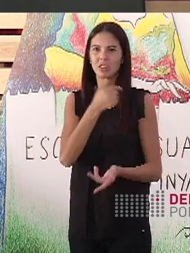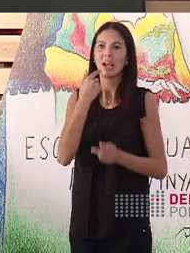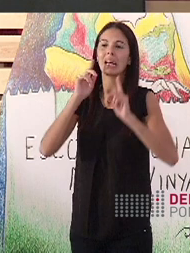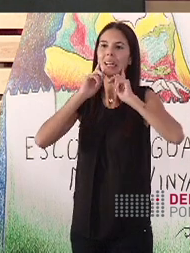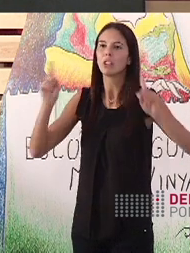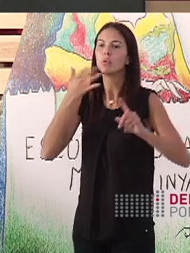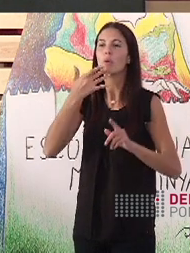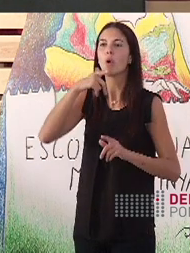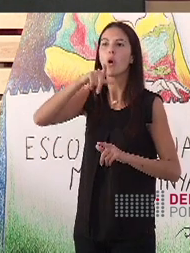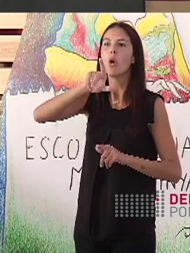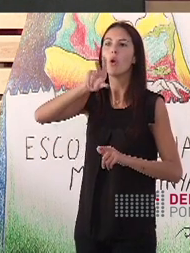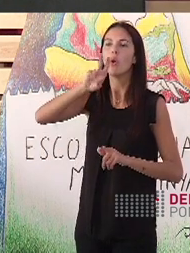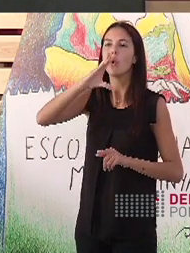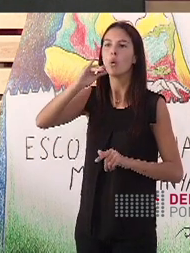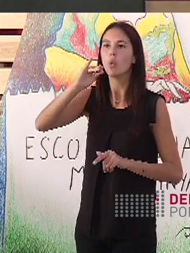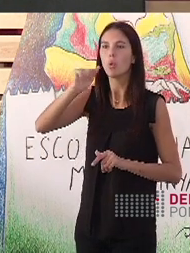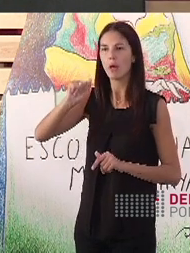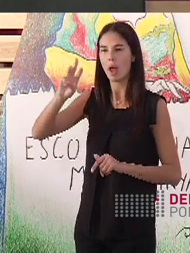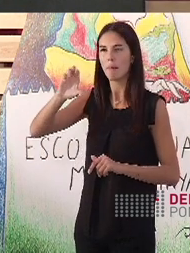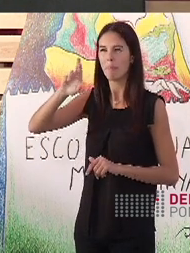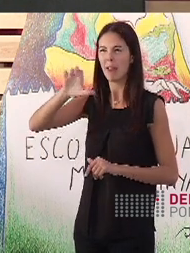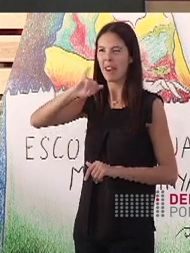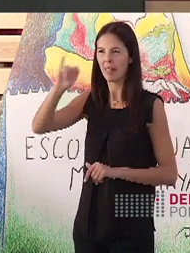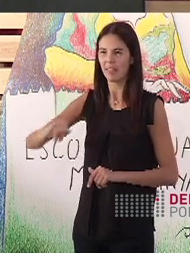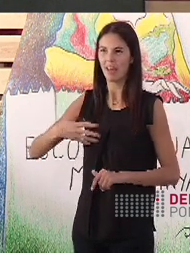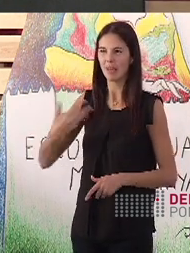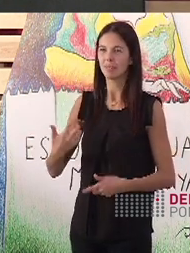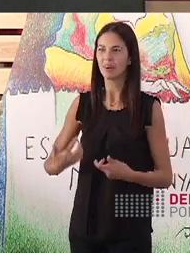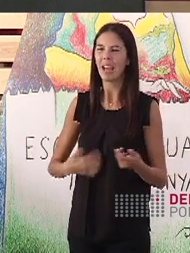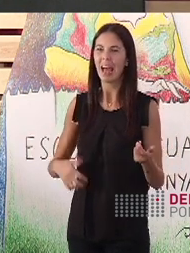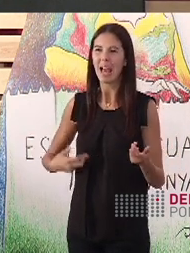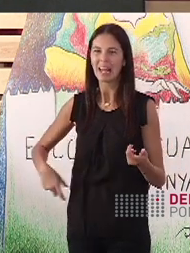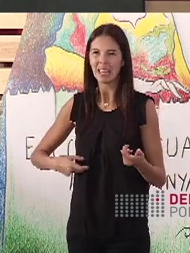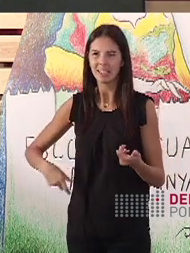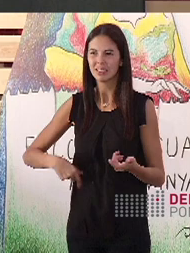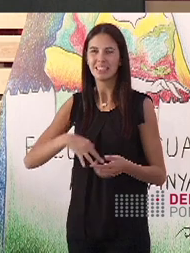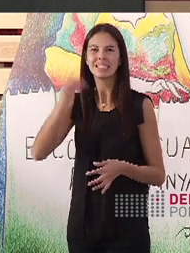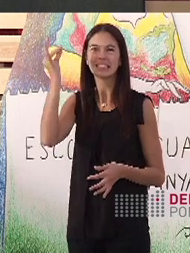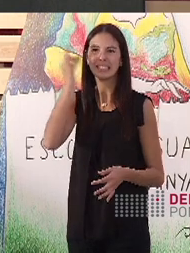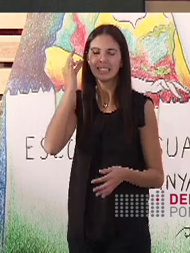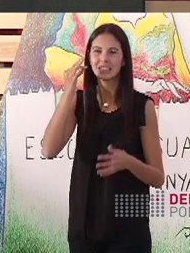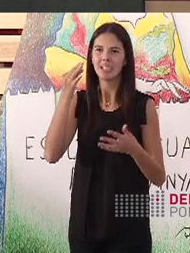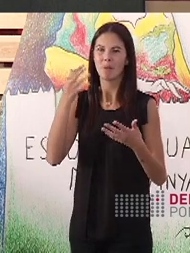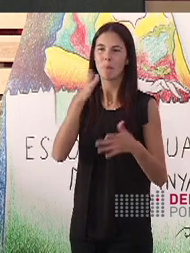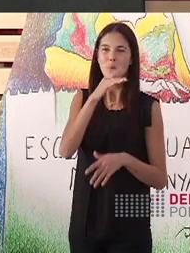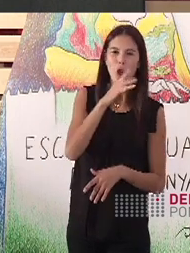ejemplo, de Lucía Pérez en Argentina, no sé si lo seguisteis, pero a esta chica la violaron y la